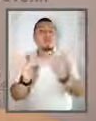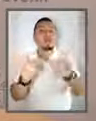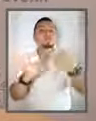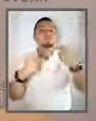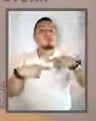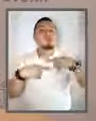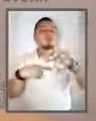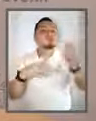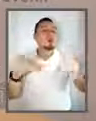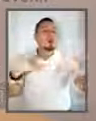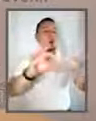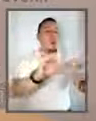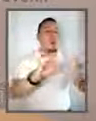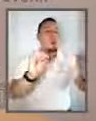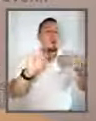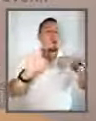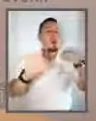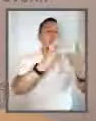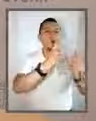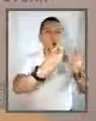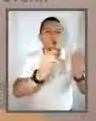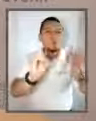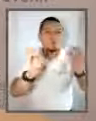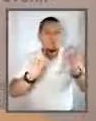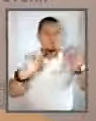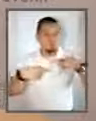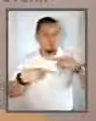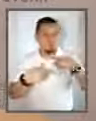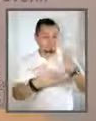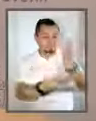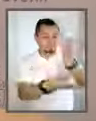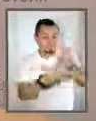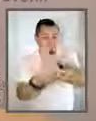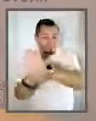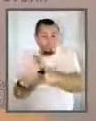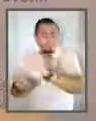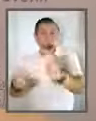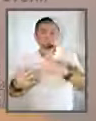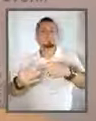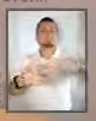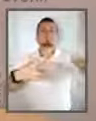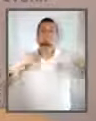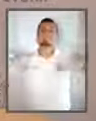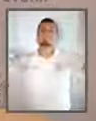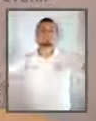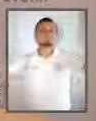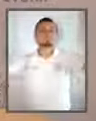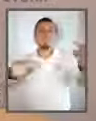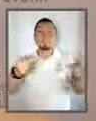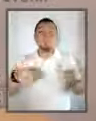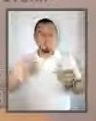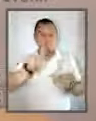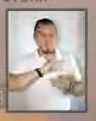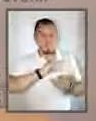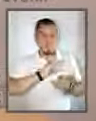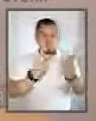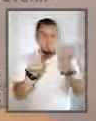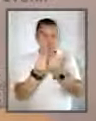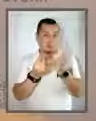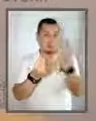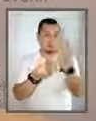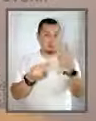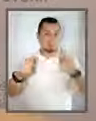iniciando también el aislamiento domiciliario. Hasta el momento, en Cuautla se han realizado